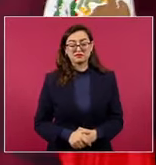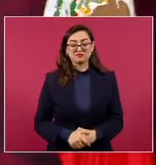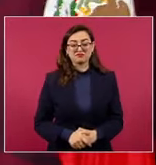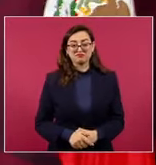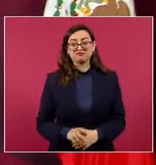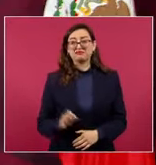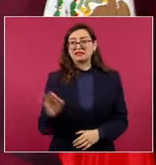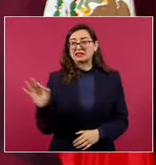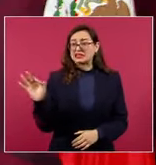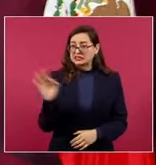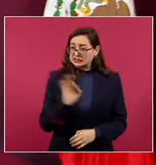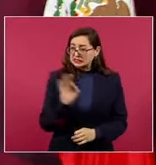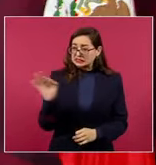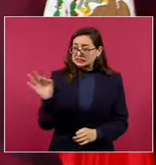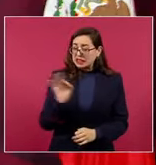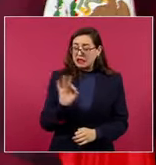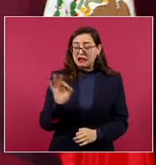que valga